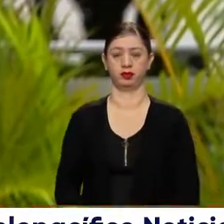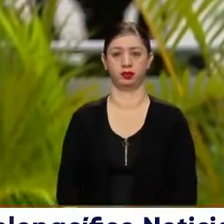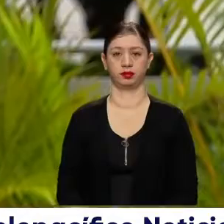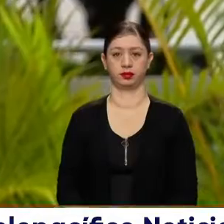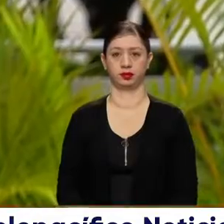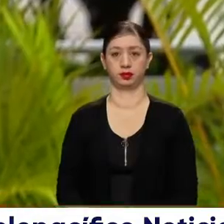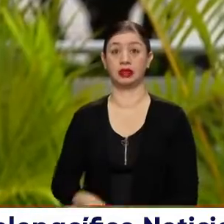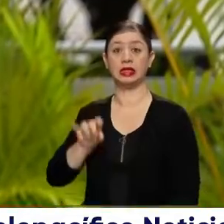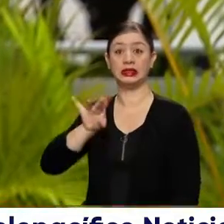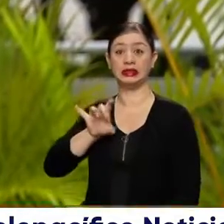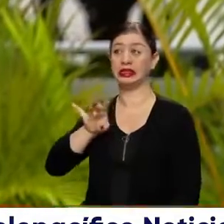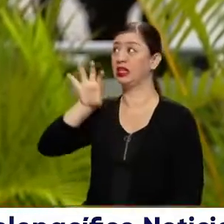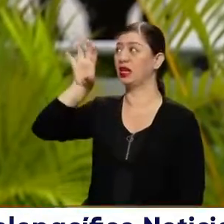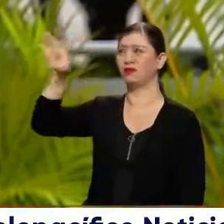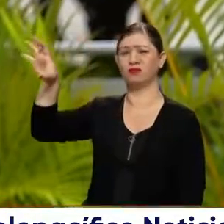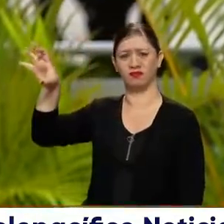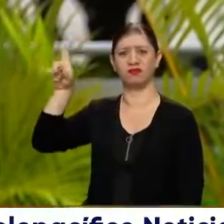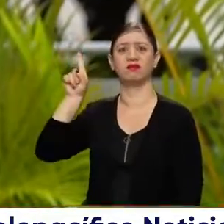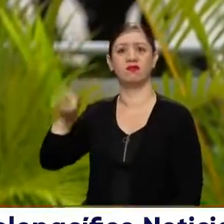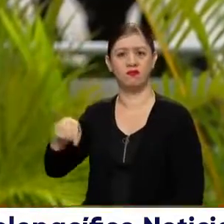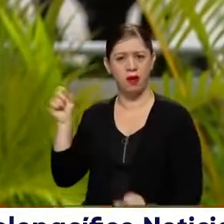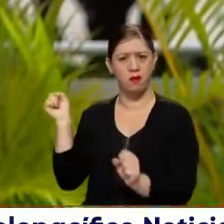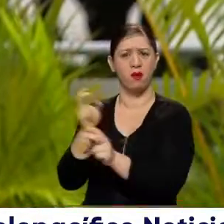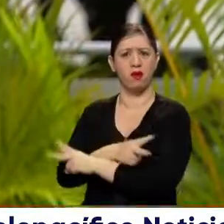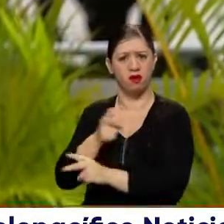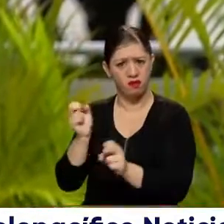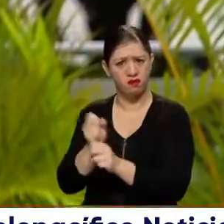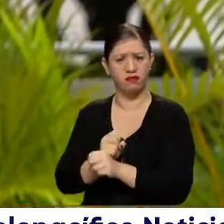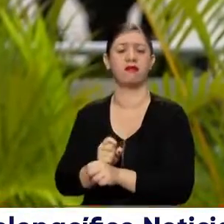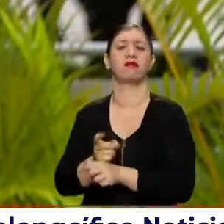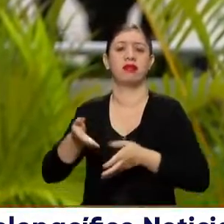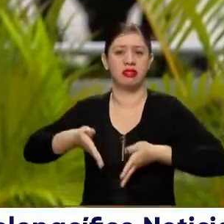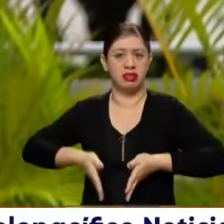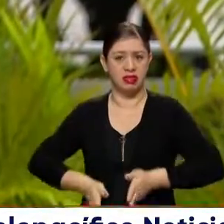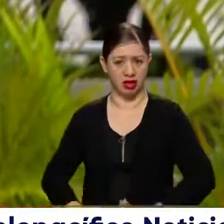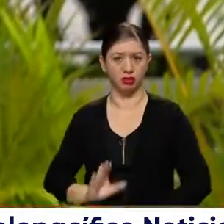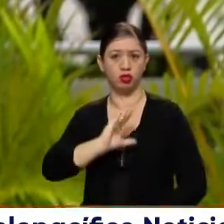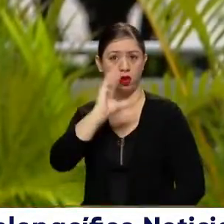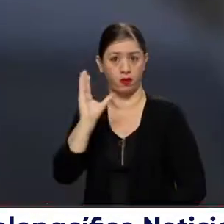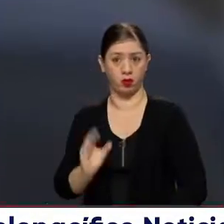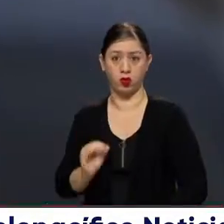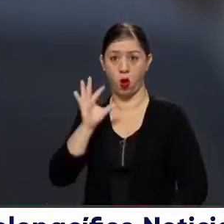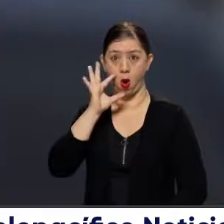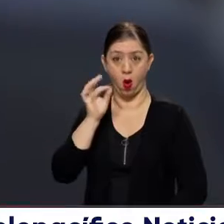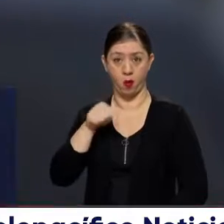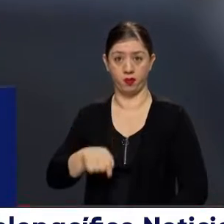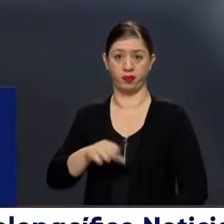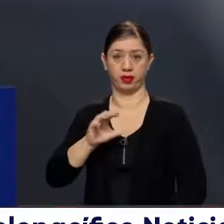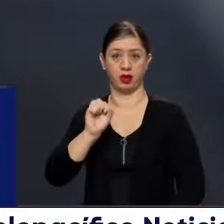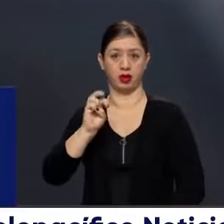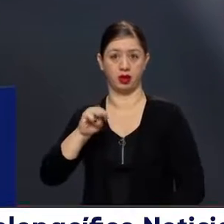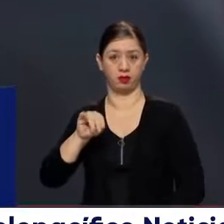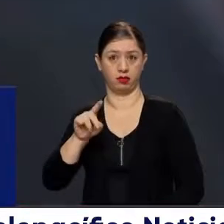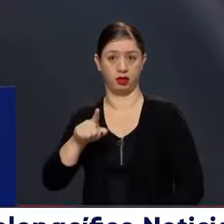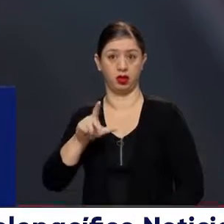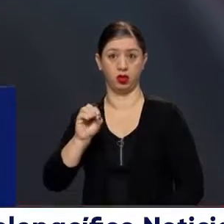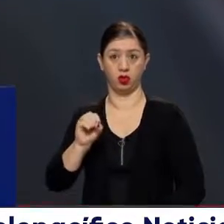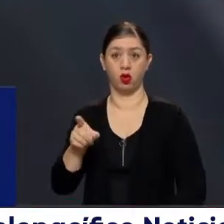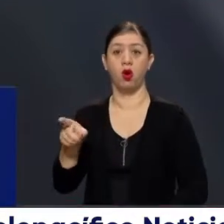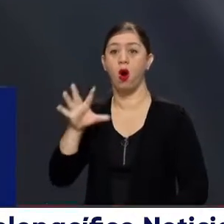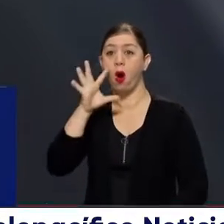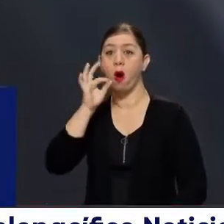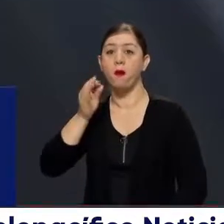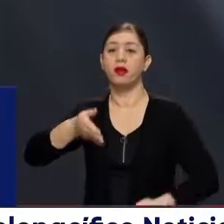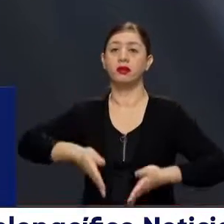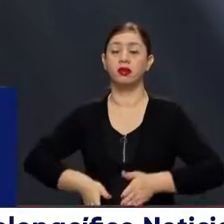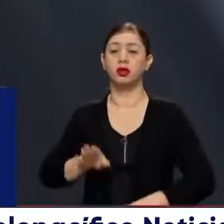En Chile, la violencia se ensañó también con otro hijo de la costa pacífica. Se trata de Camilo Mosquera, un bonaerense del